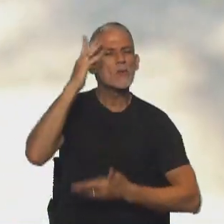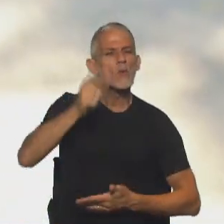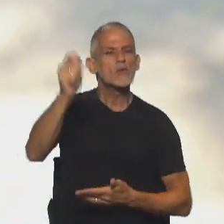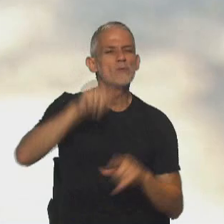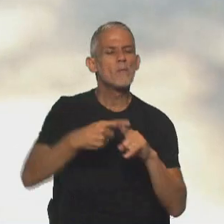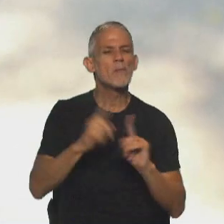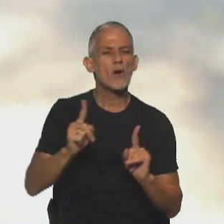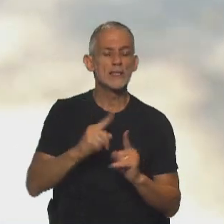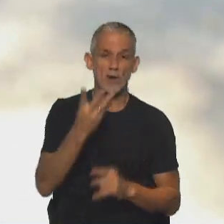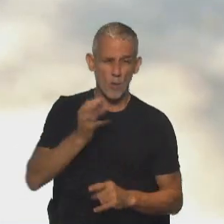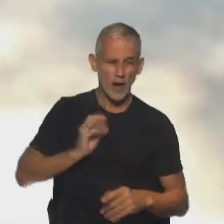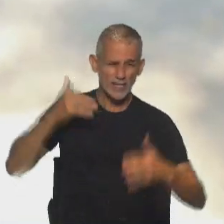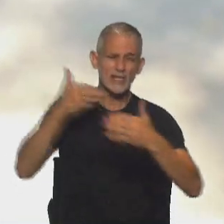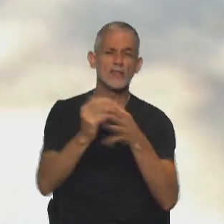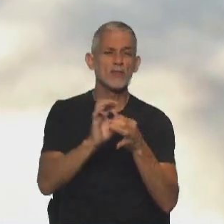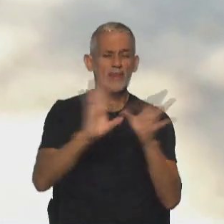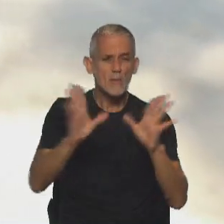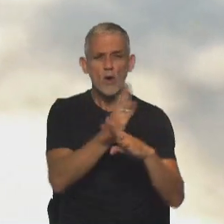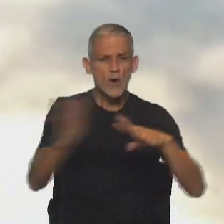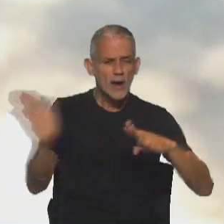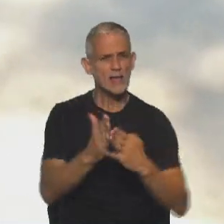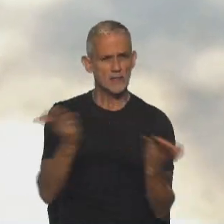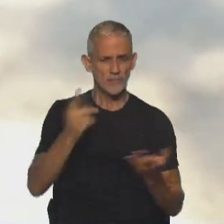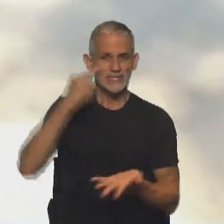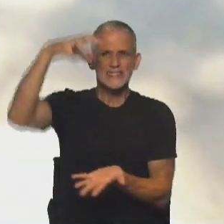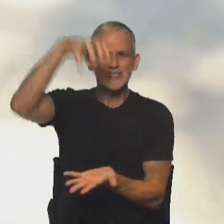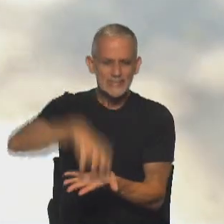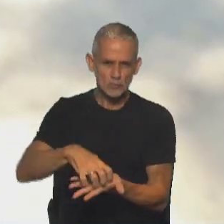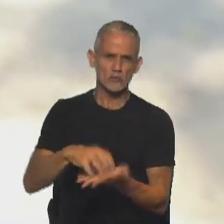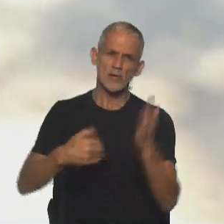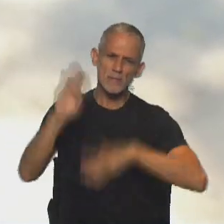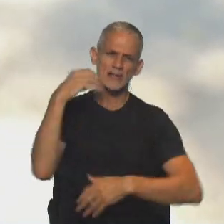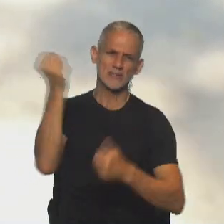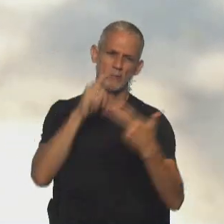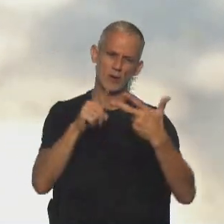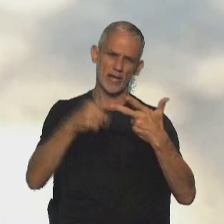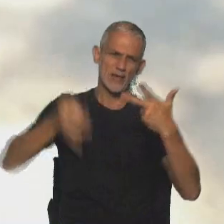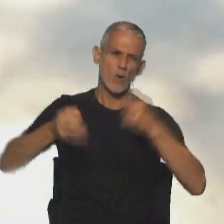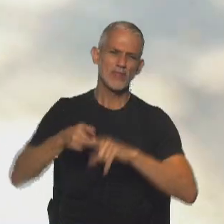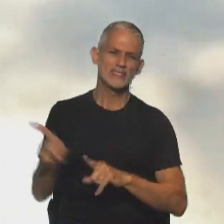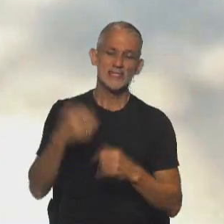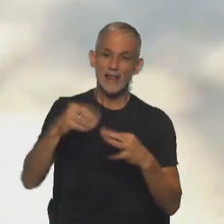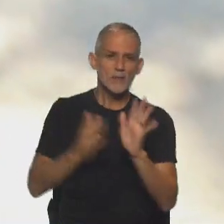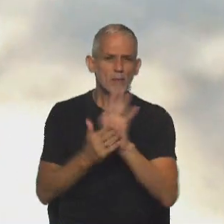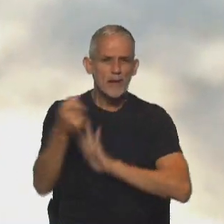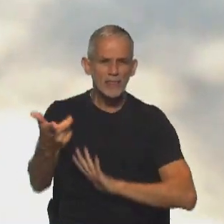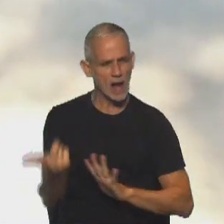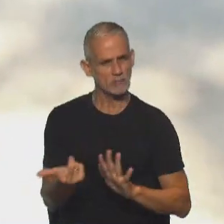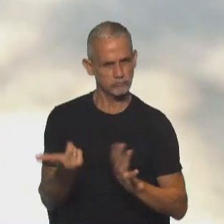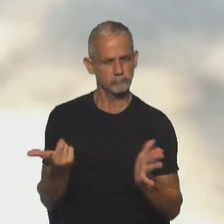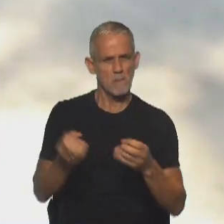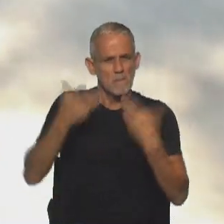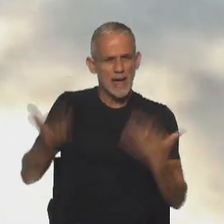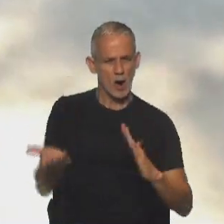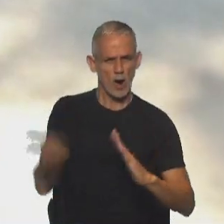la Argentina necesita 40 años de democracia, que una de las instituciones más importantes en tanto es garantía de república, que es la justicia,